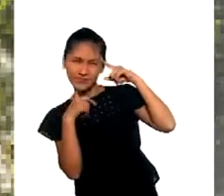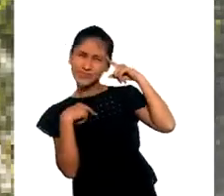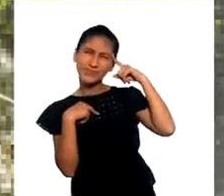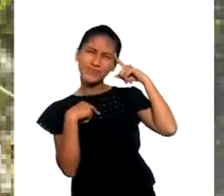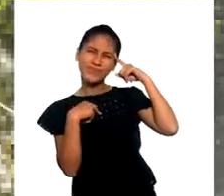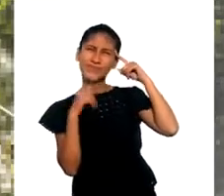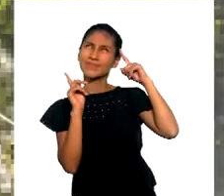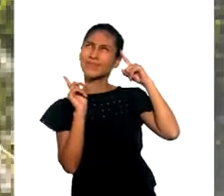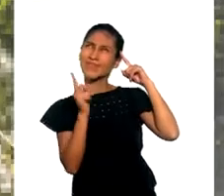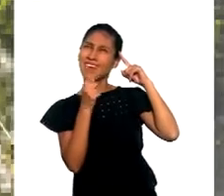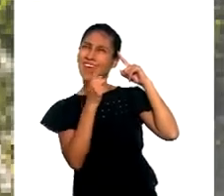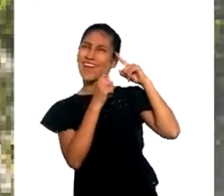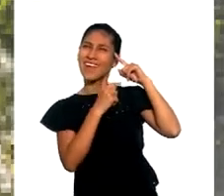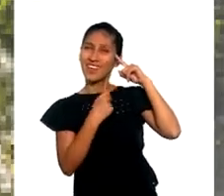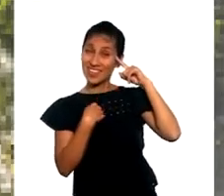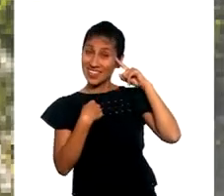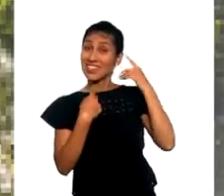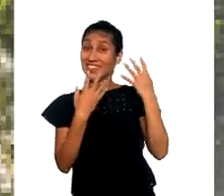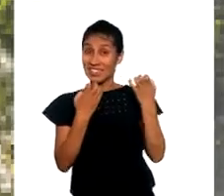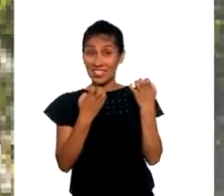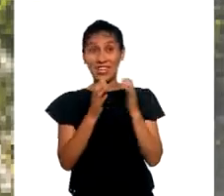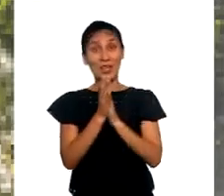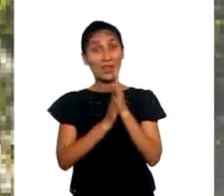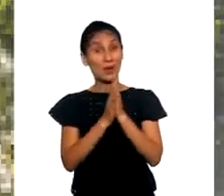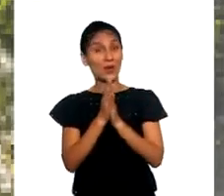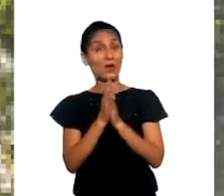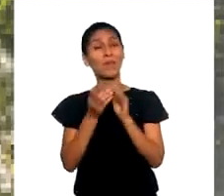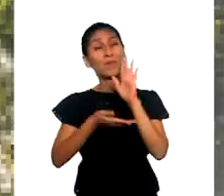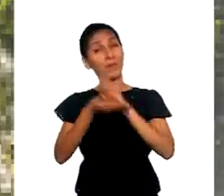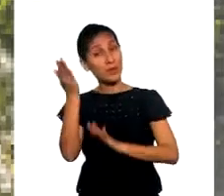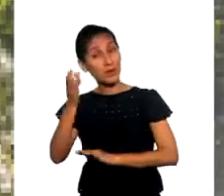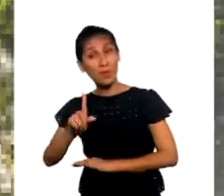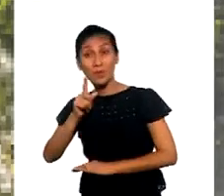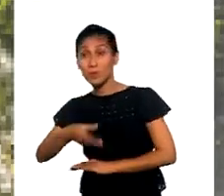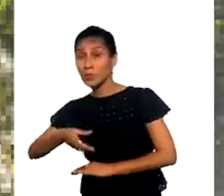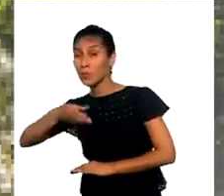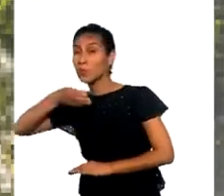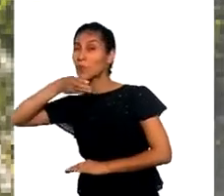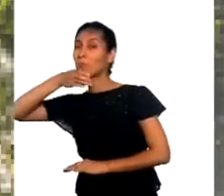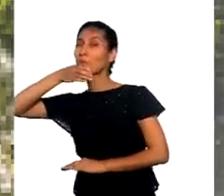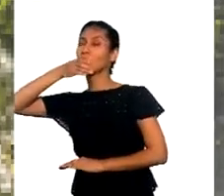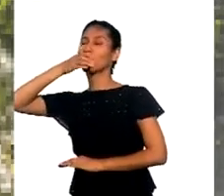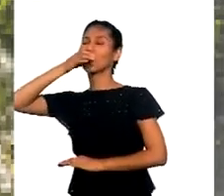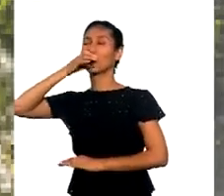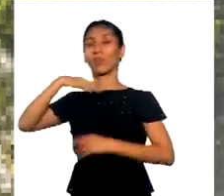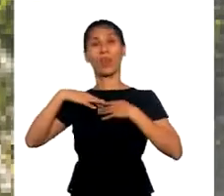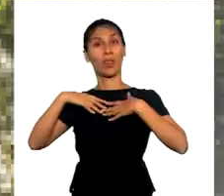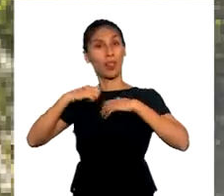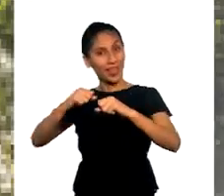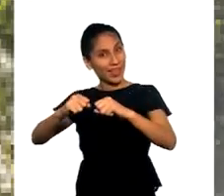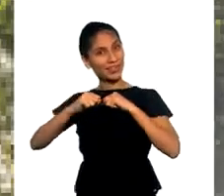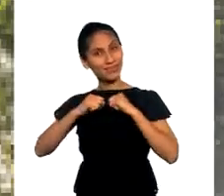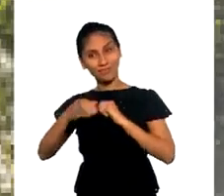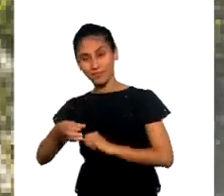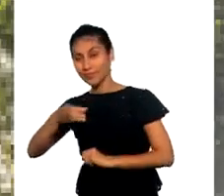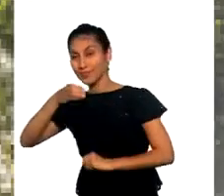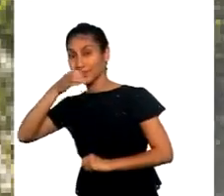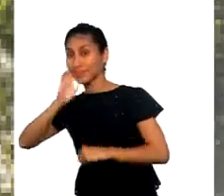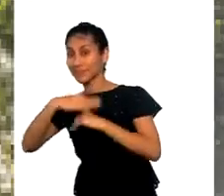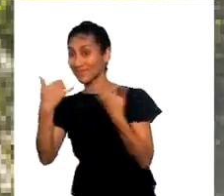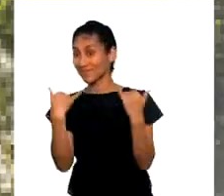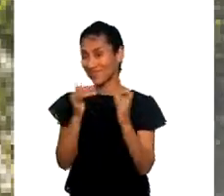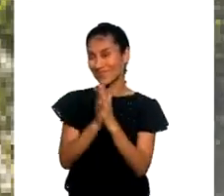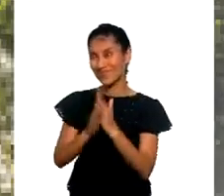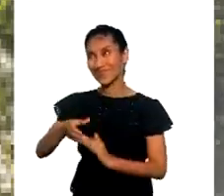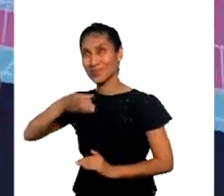y yo quiero ir por un vaso de agua para no dejarme tratarme mientras jugamos